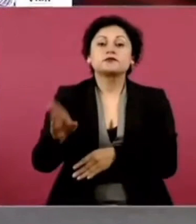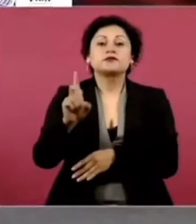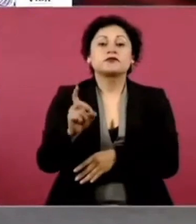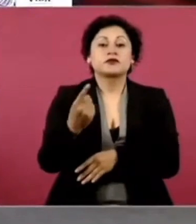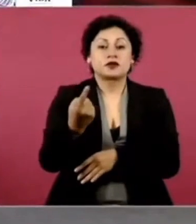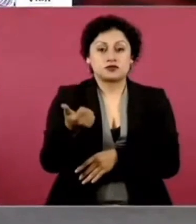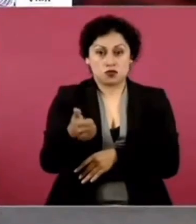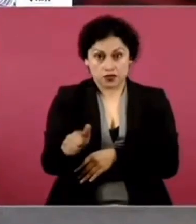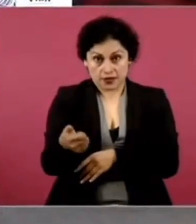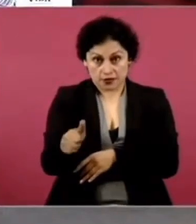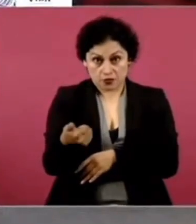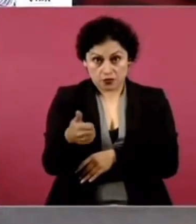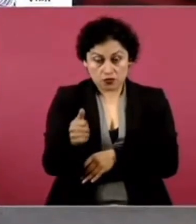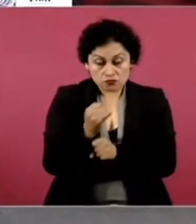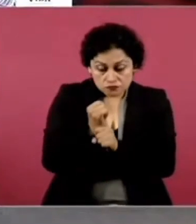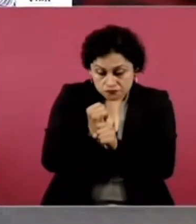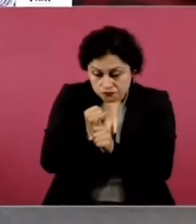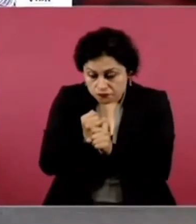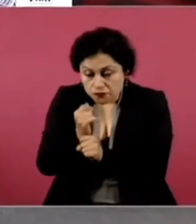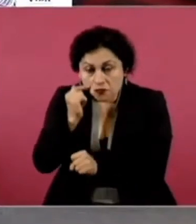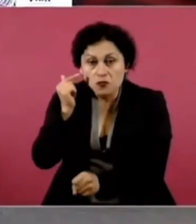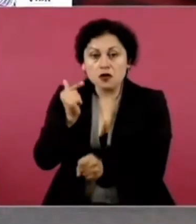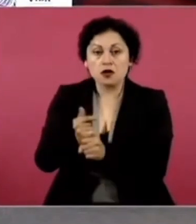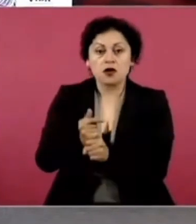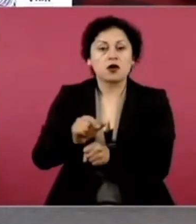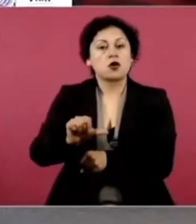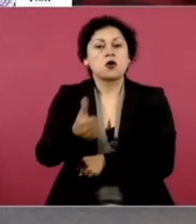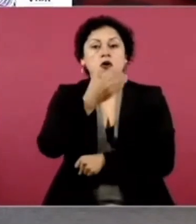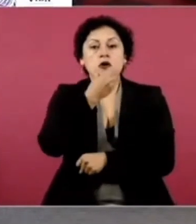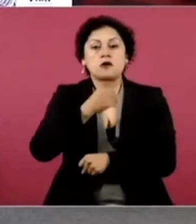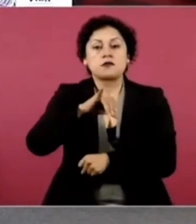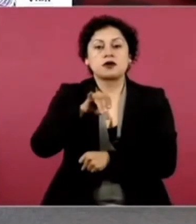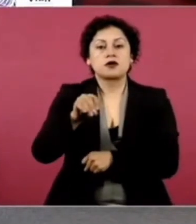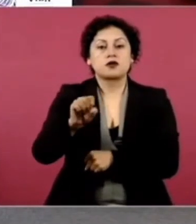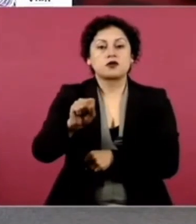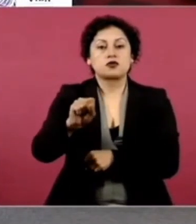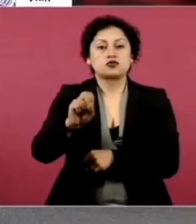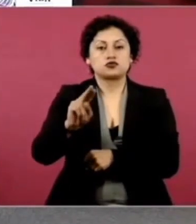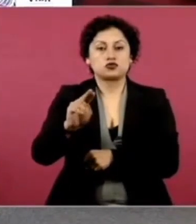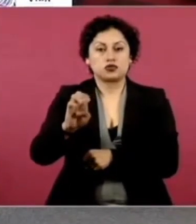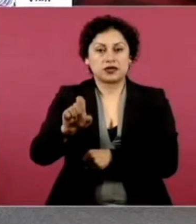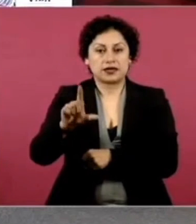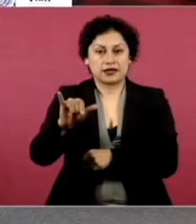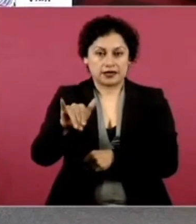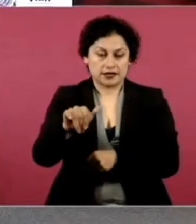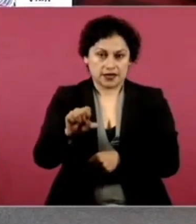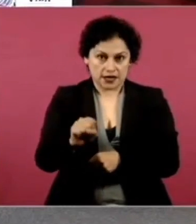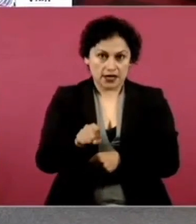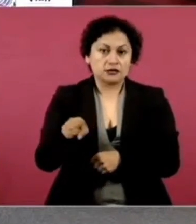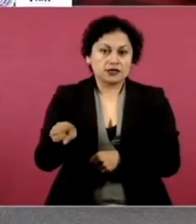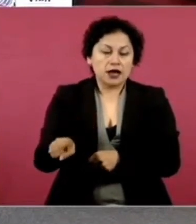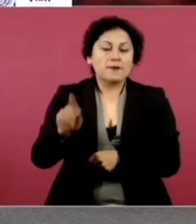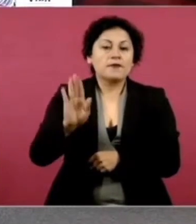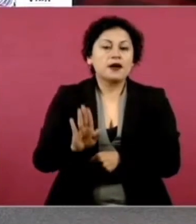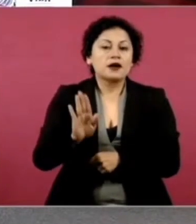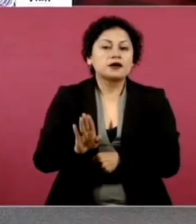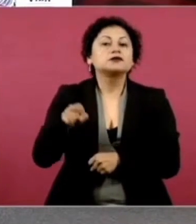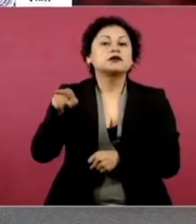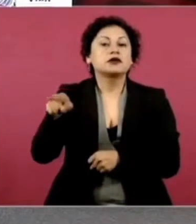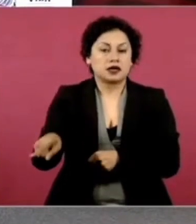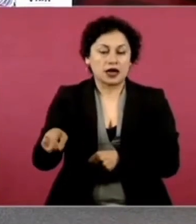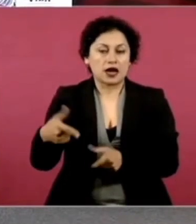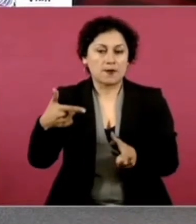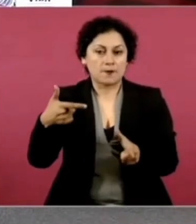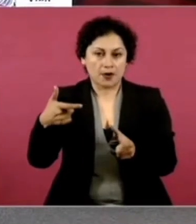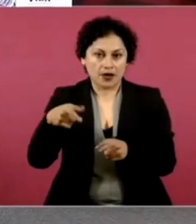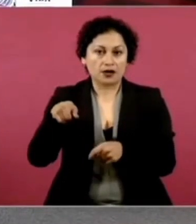agosto, Josué Elías N., alias El Gemelo, es el presunto autor material del homicidio,